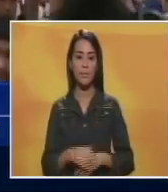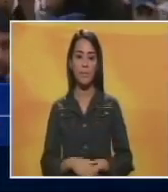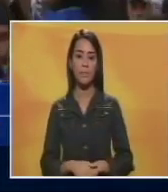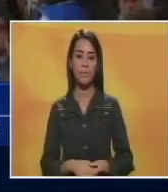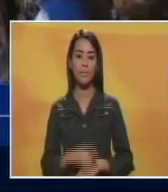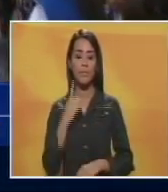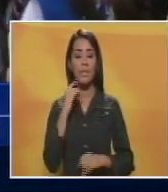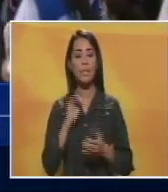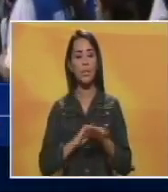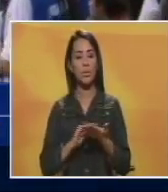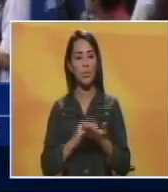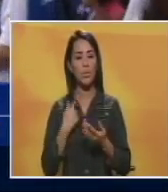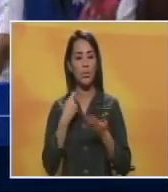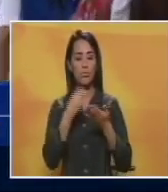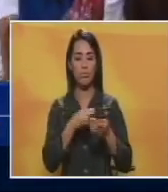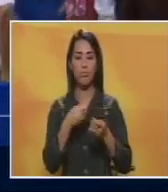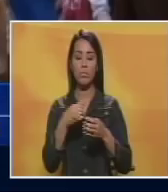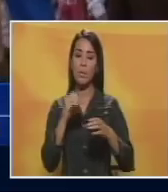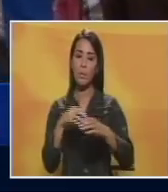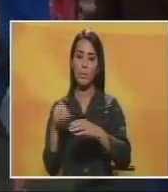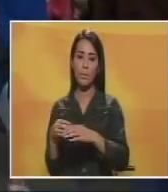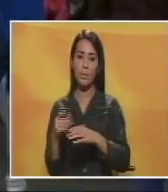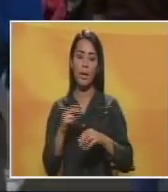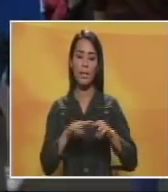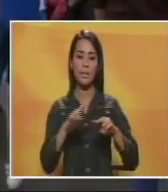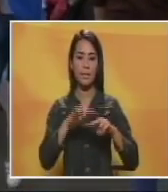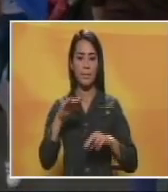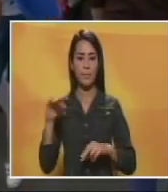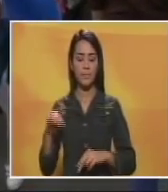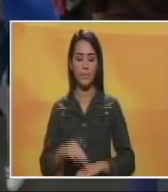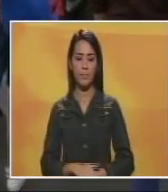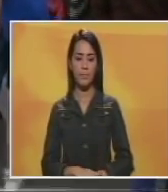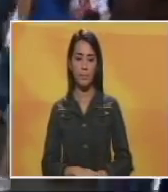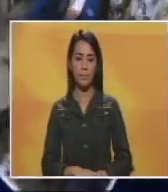resolvió destinar el dinero a centros para asistencia a niños.